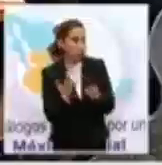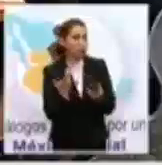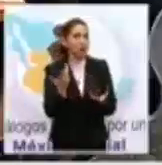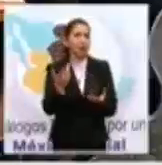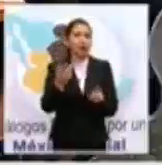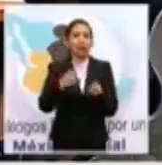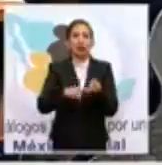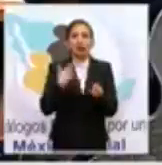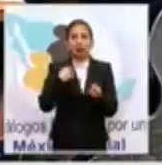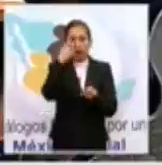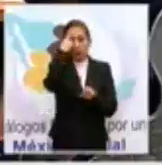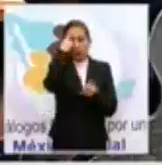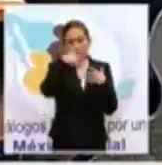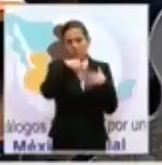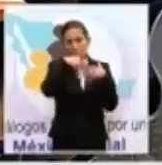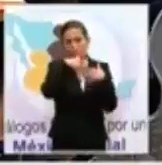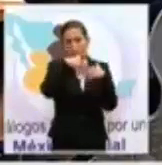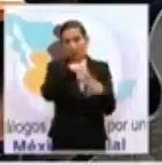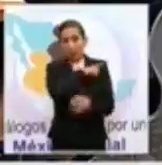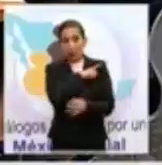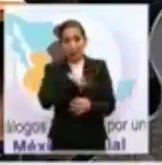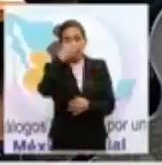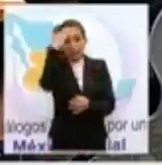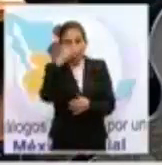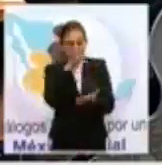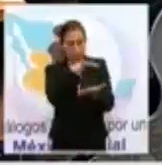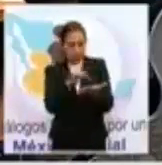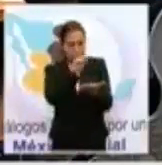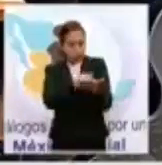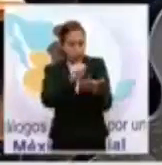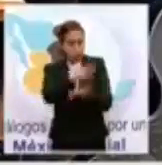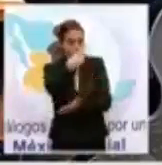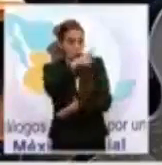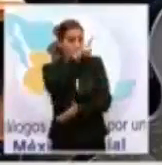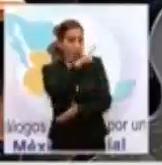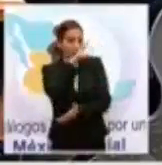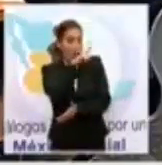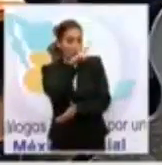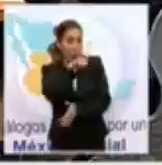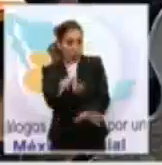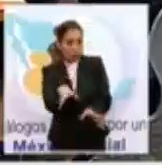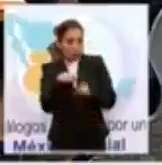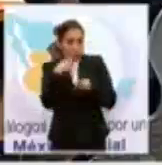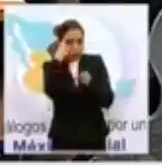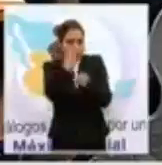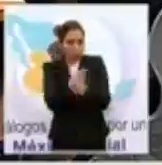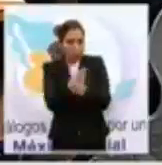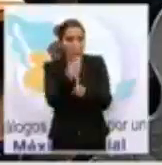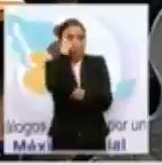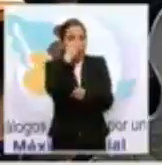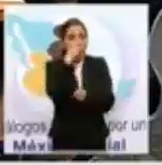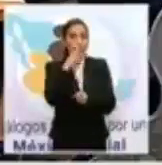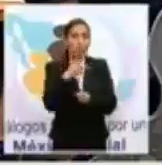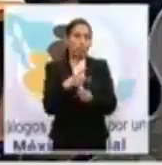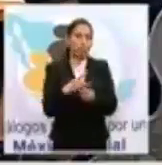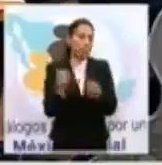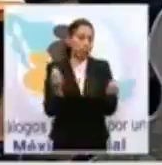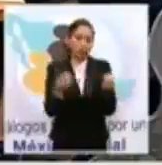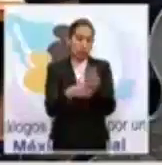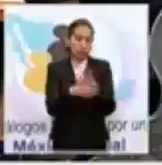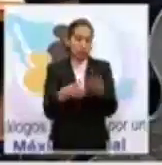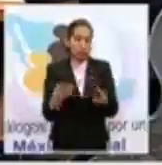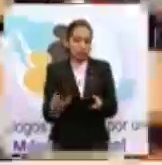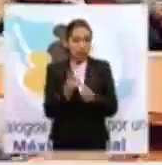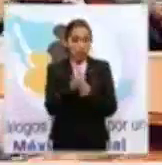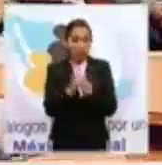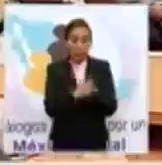¿no? Razonar matemáticamente, tienen que saber leer y escribir su lengua materna, para quien, ¿no? En México, muchísimos para quienes